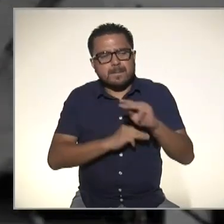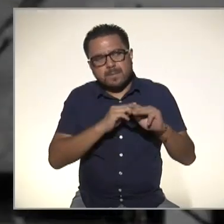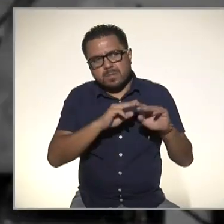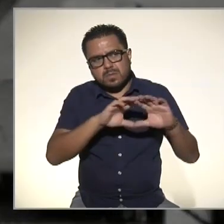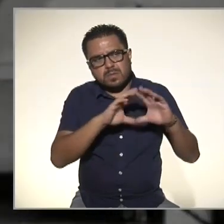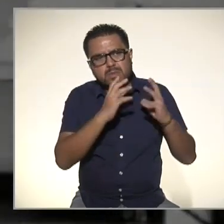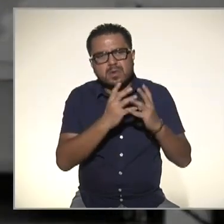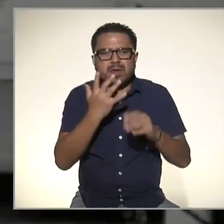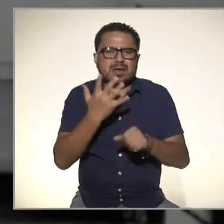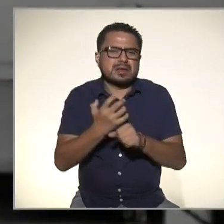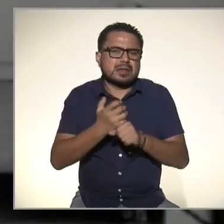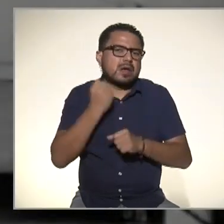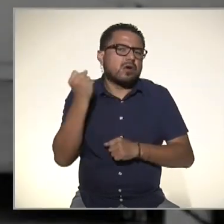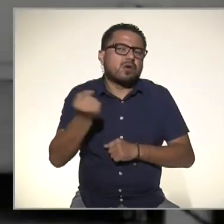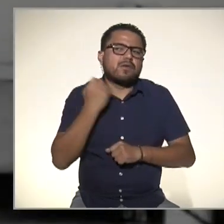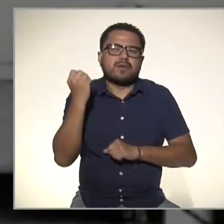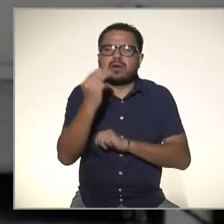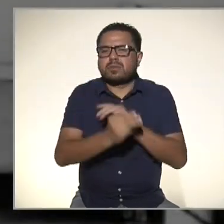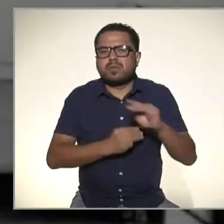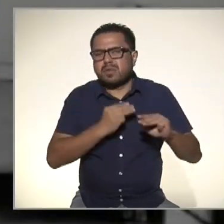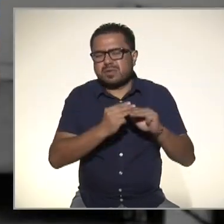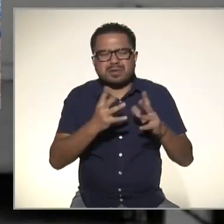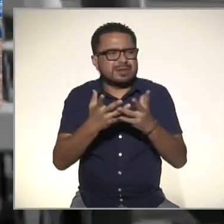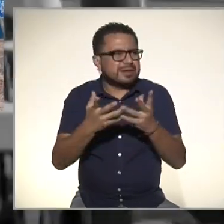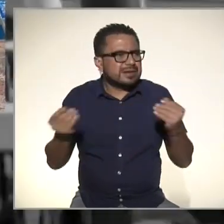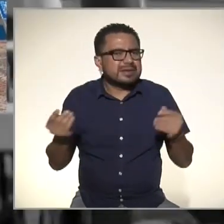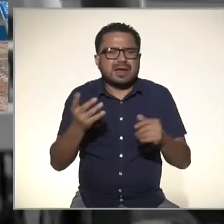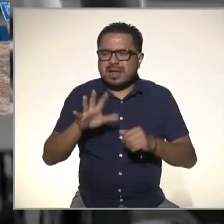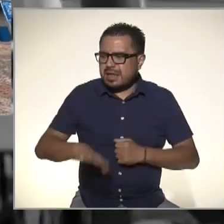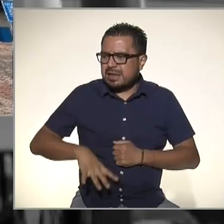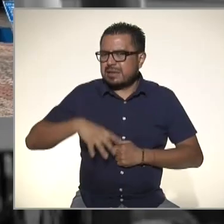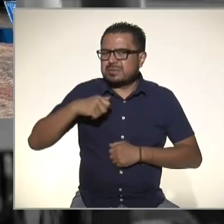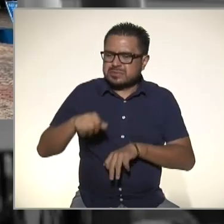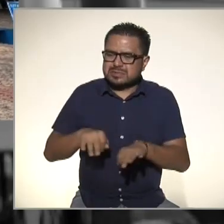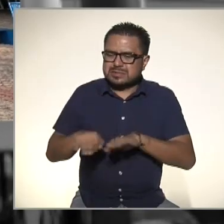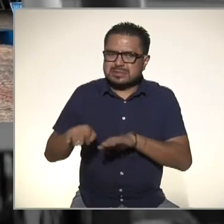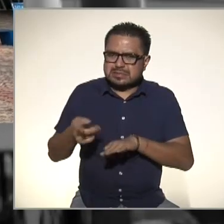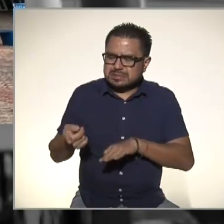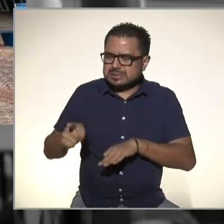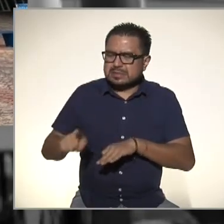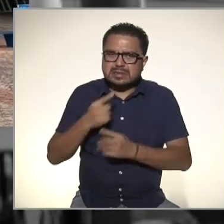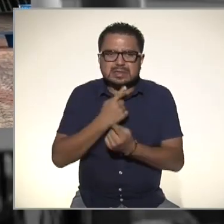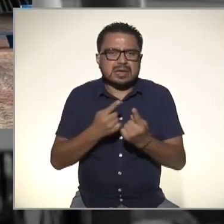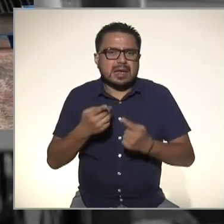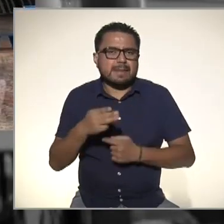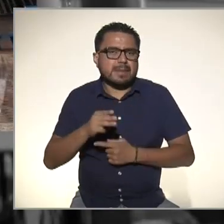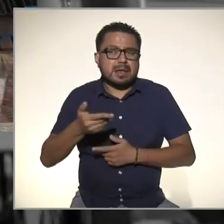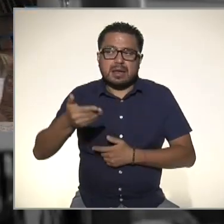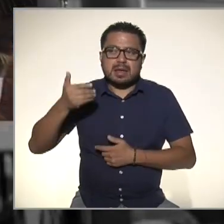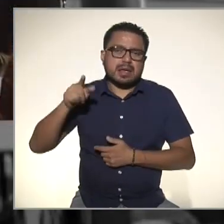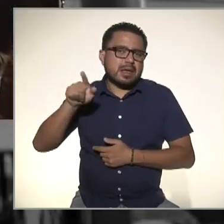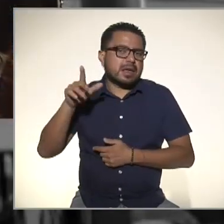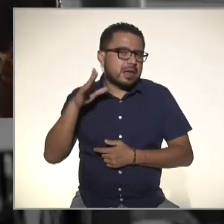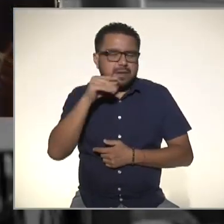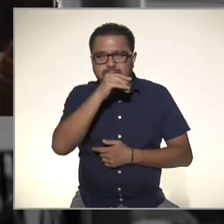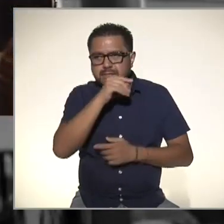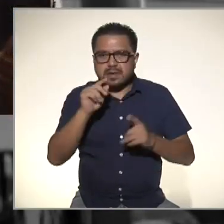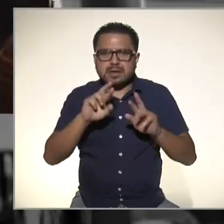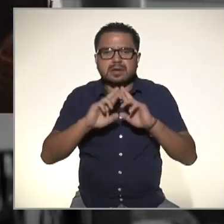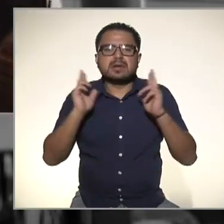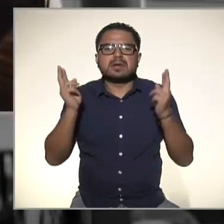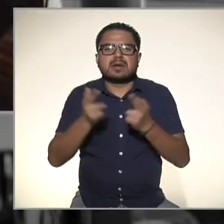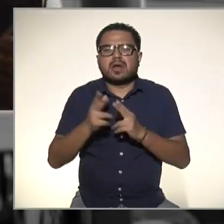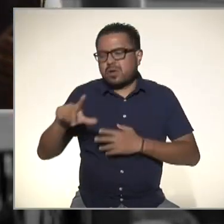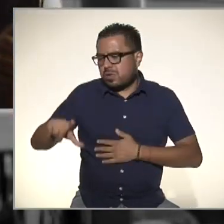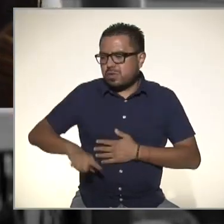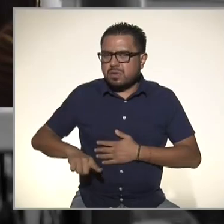la quinta Conferencia Mundial sobre la Erradicación del Trabajo Infantil, realizada en mayo pasado en África, se reunió a los gobiernos